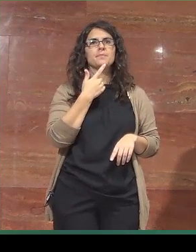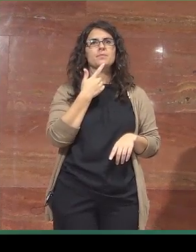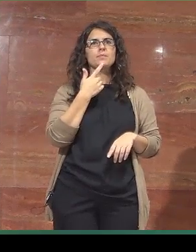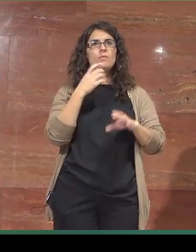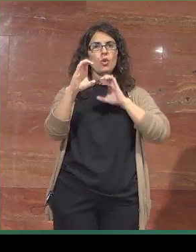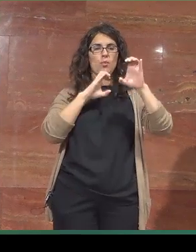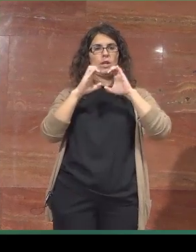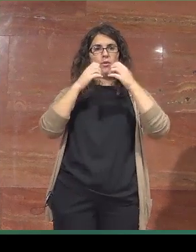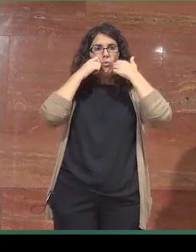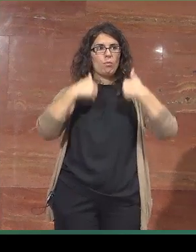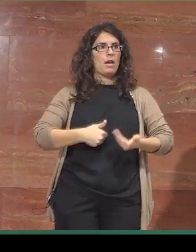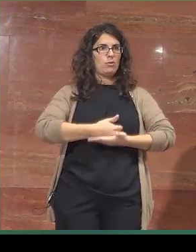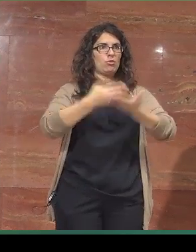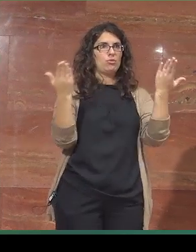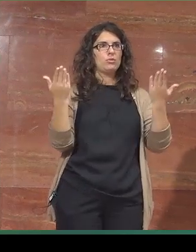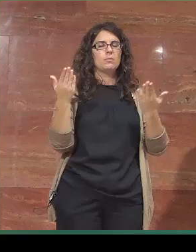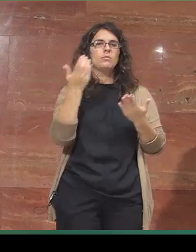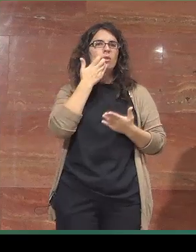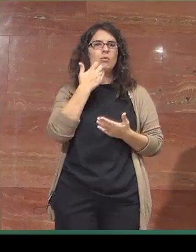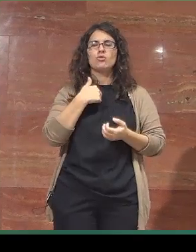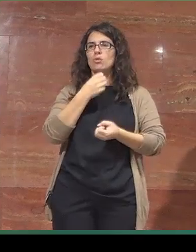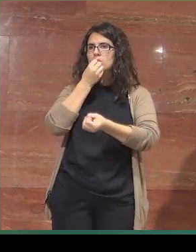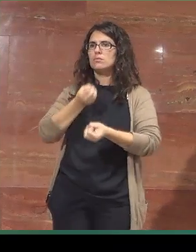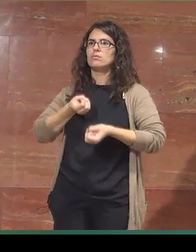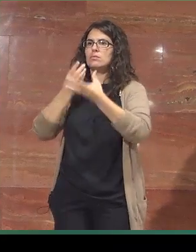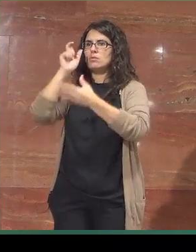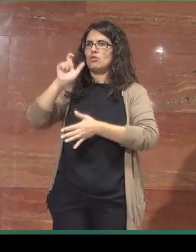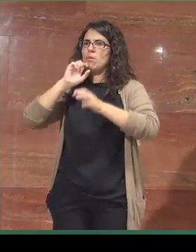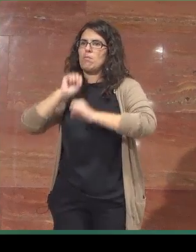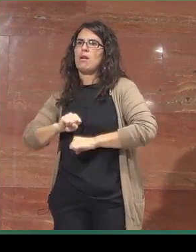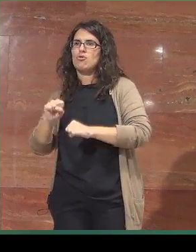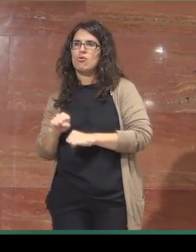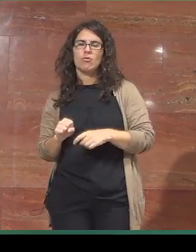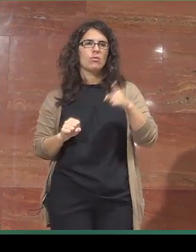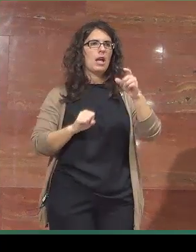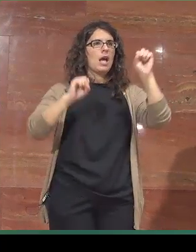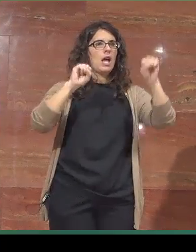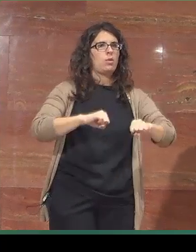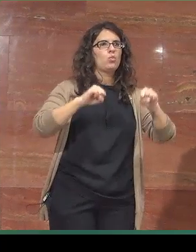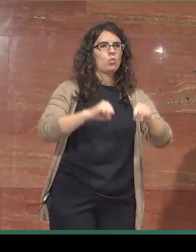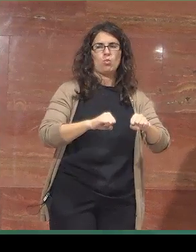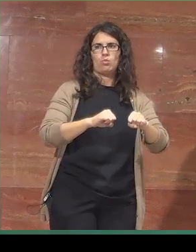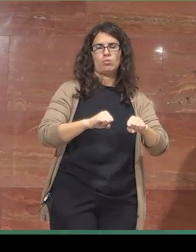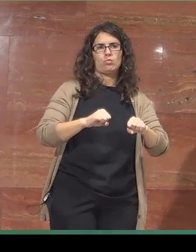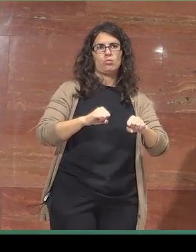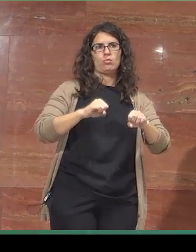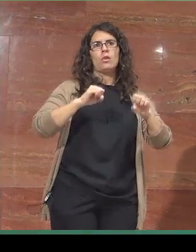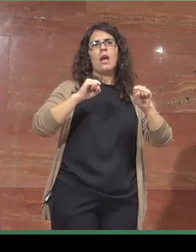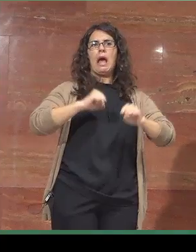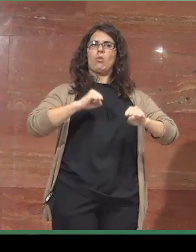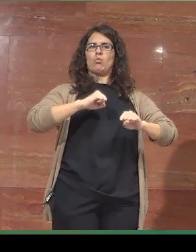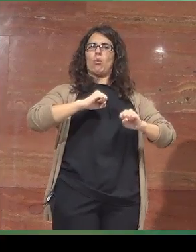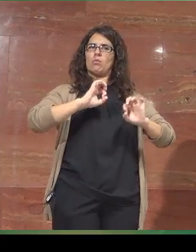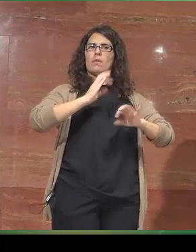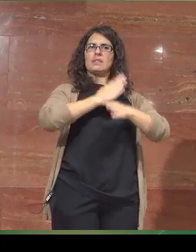comunicación humana igual el mensaje dirigido a una persona mayor que a una persona adulta con discapacidad cognitiva,